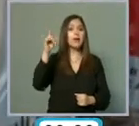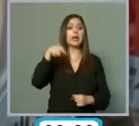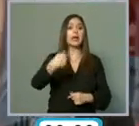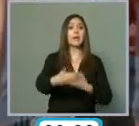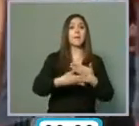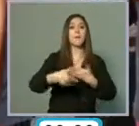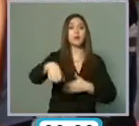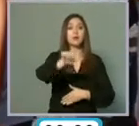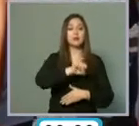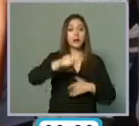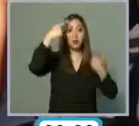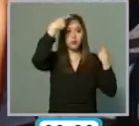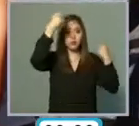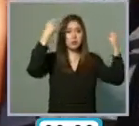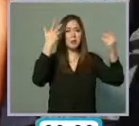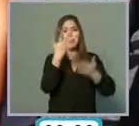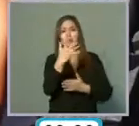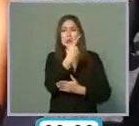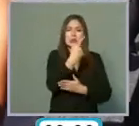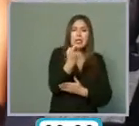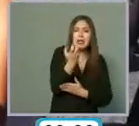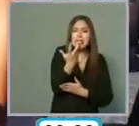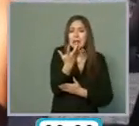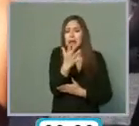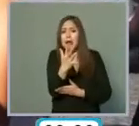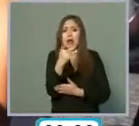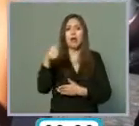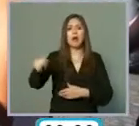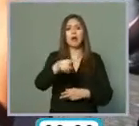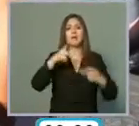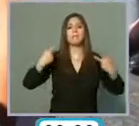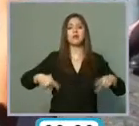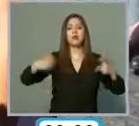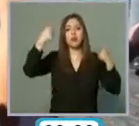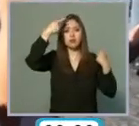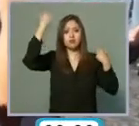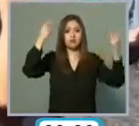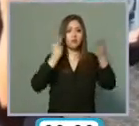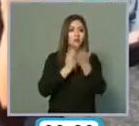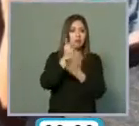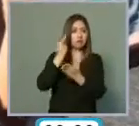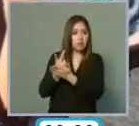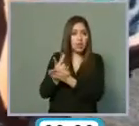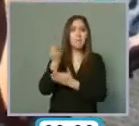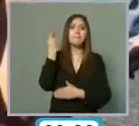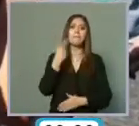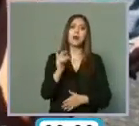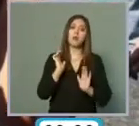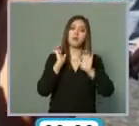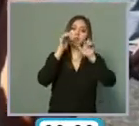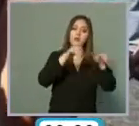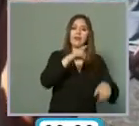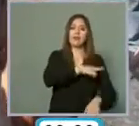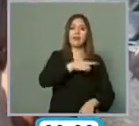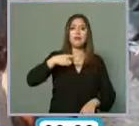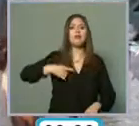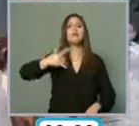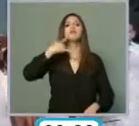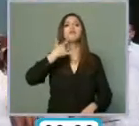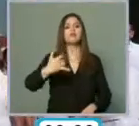también van a ser 100 y pico muchachas que egresan, pero se necesita echarle muchas ganas. Claro, y sobre todo,